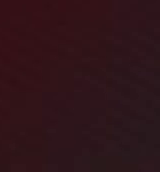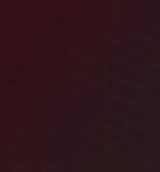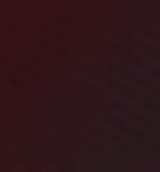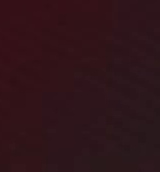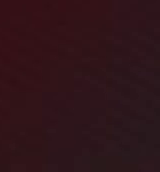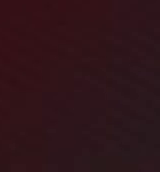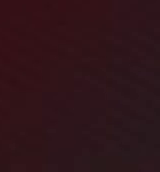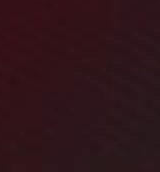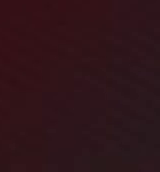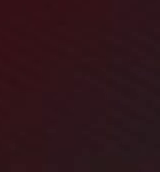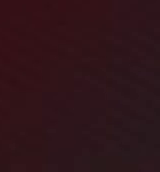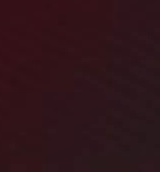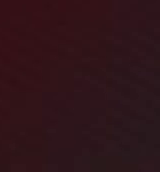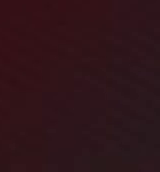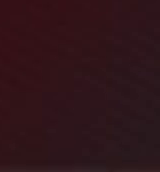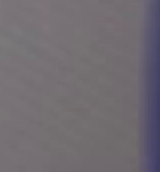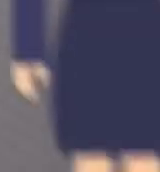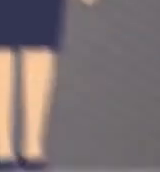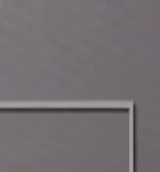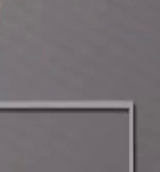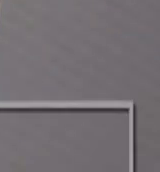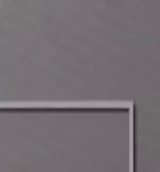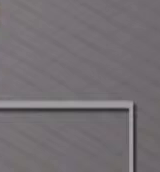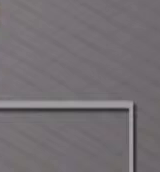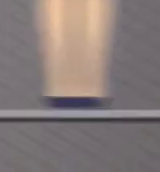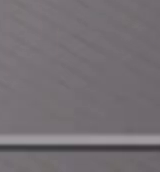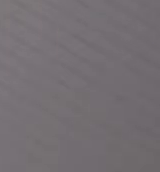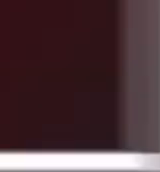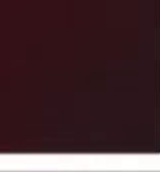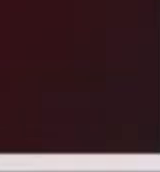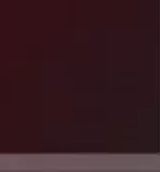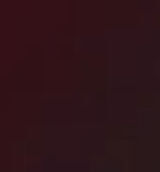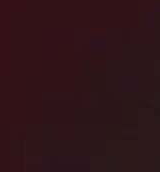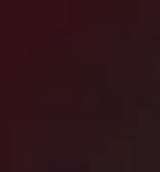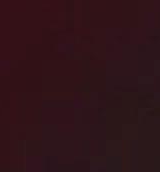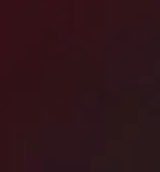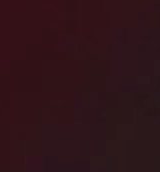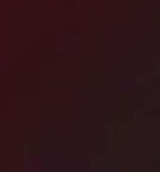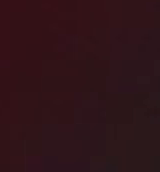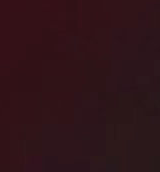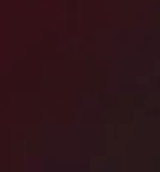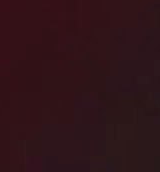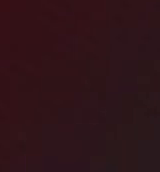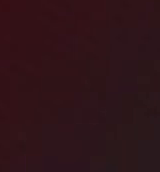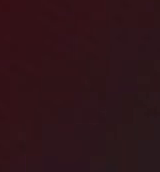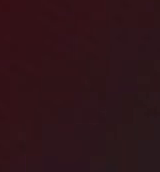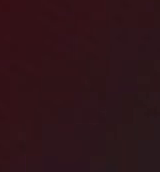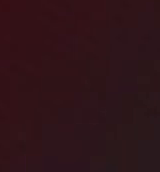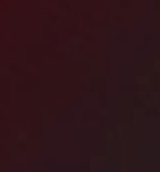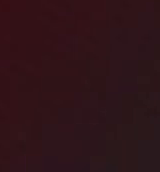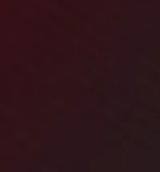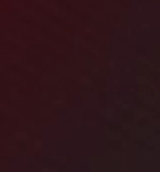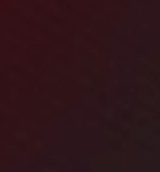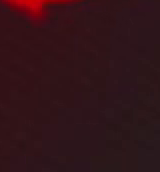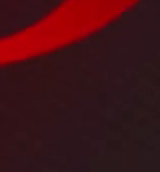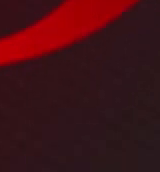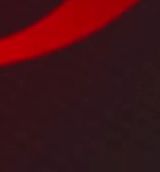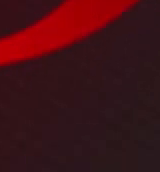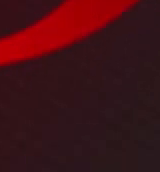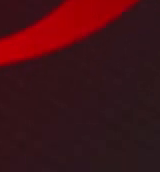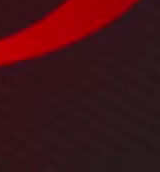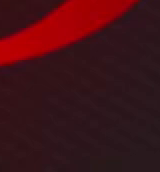privadas que brinden servicio o acceso a terceros. Proceso de amparo, cuando un hecho u omisión atenta contra cualquier otro